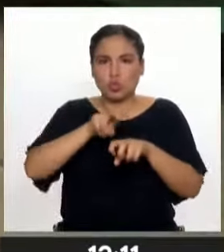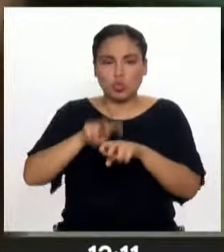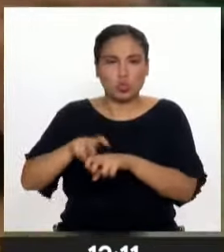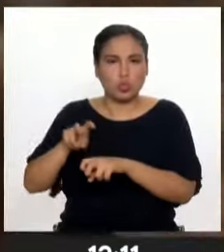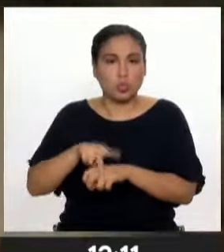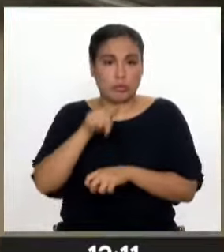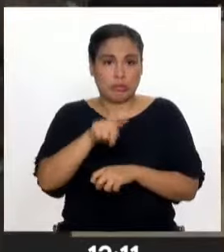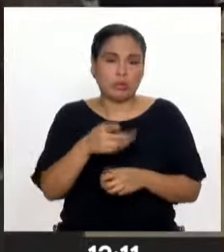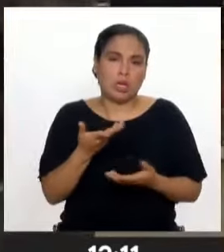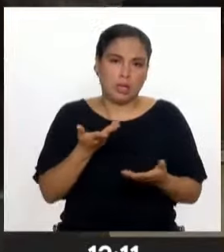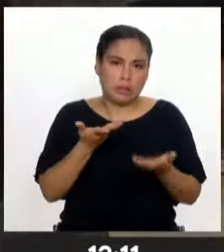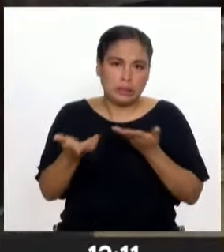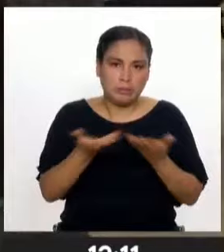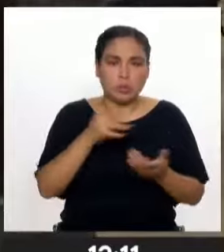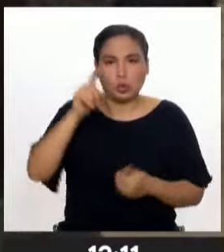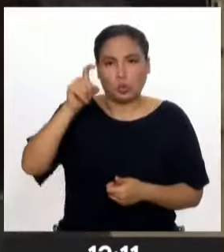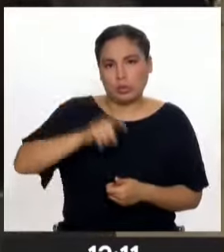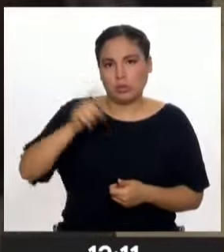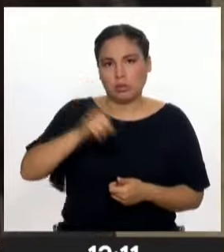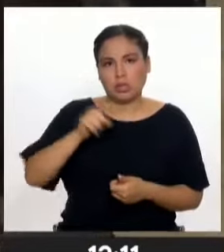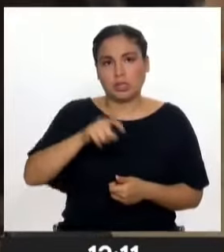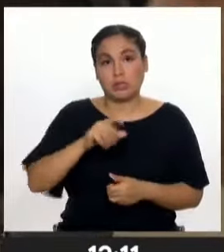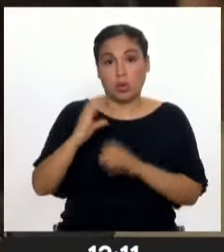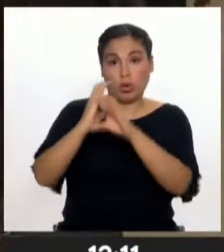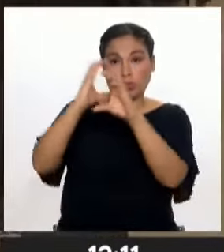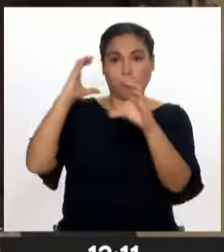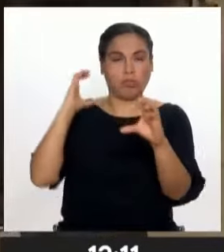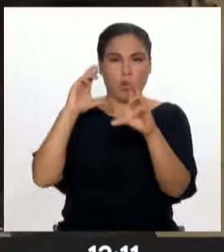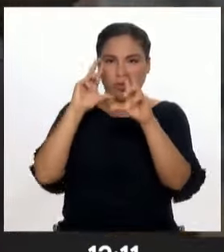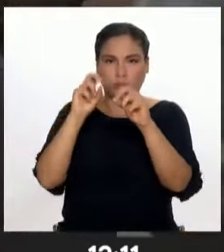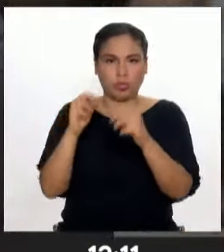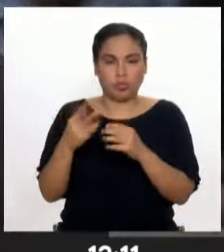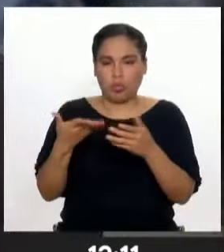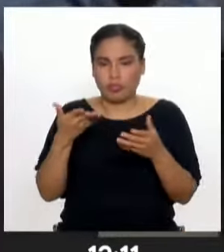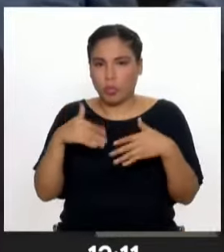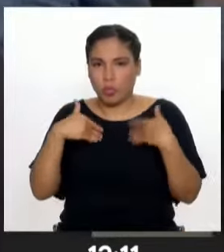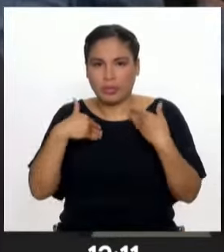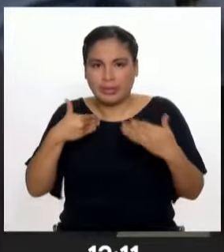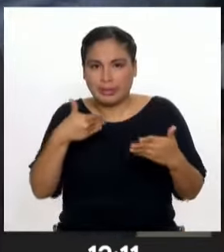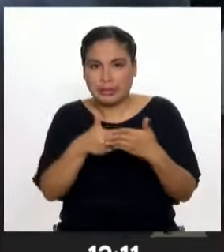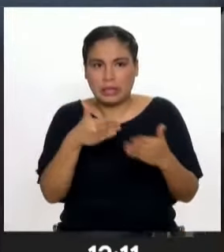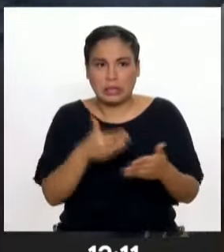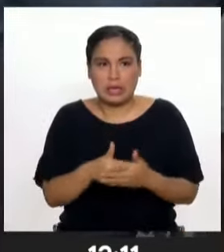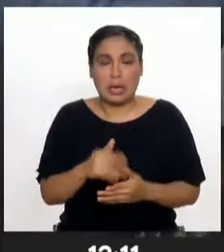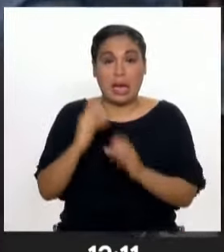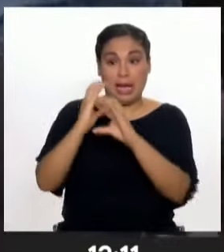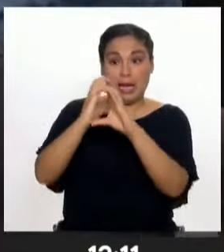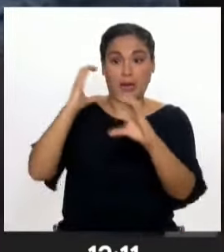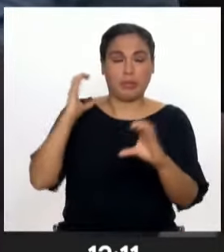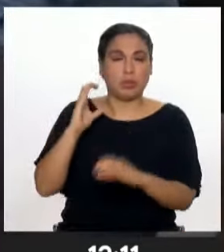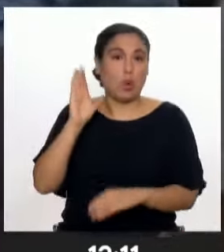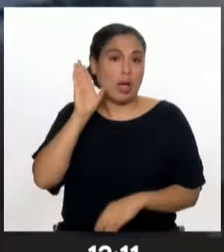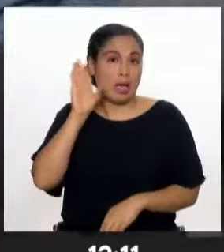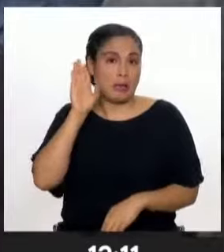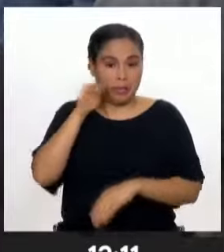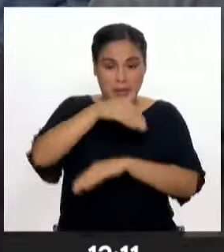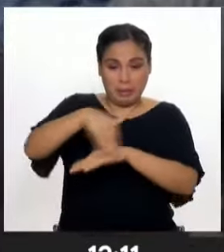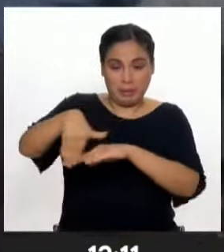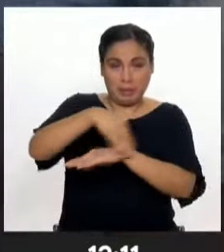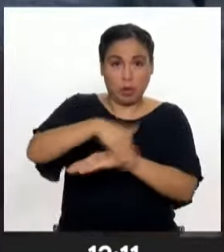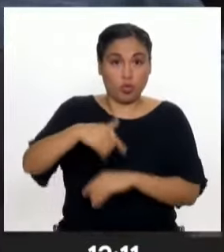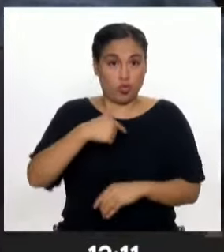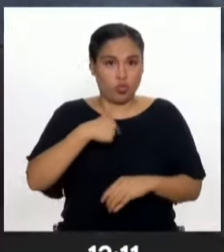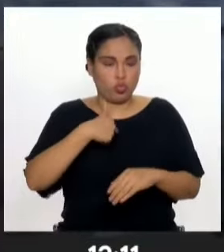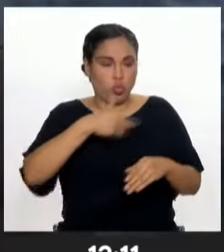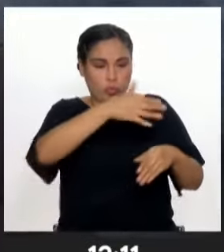que alimentadores y corredores no llegan hasta sus paraderos. El corredor me deja en Javier Prado. Yo voy a Javier Prado con Canadá,